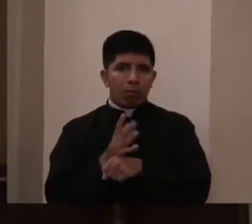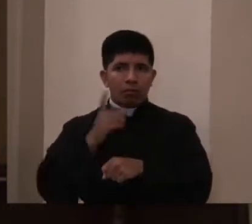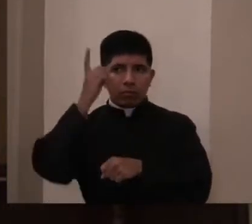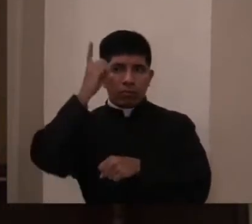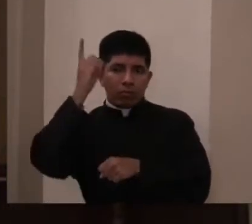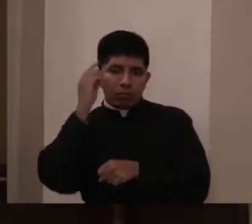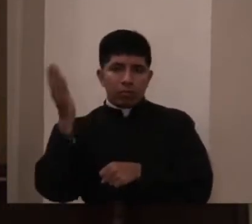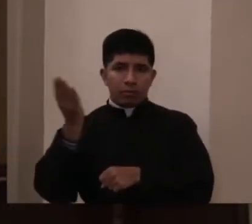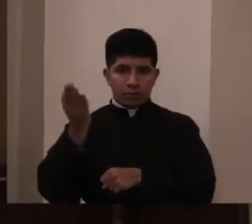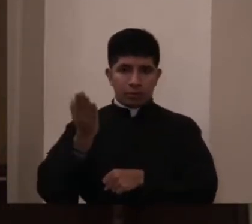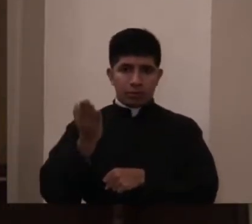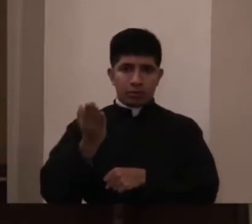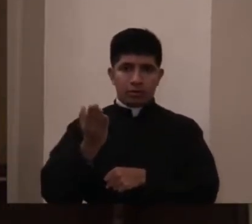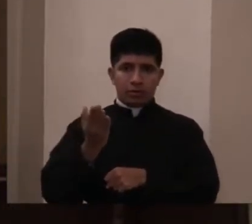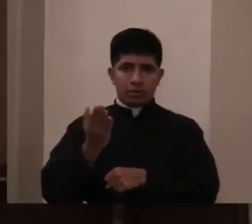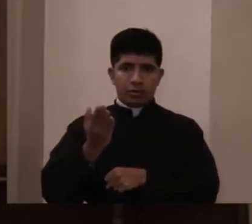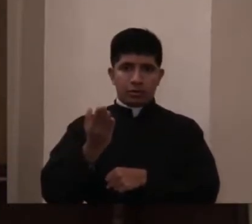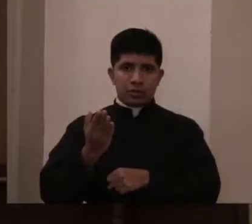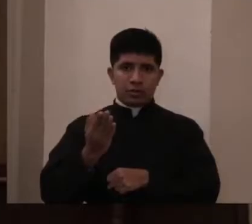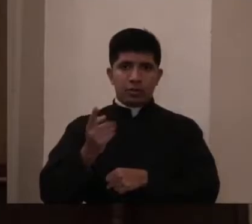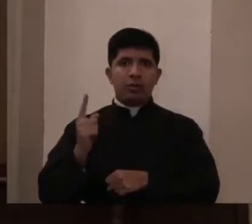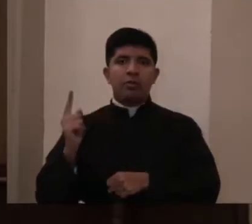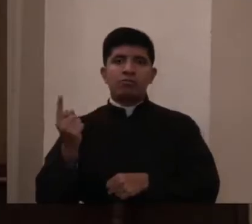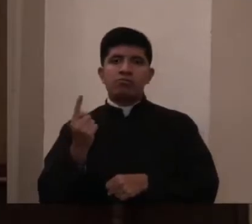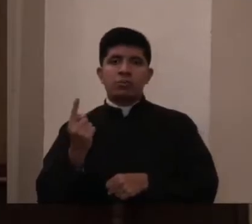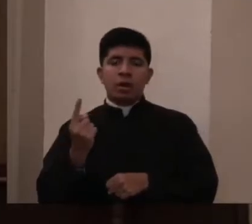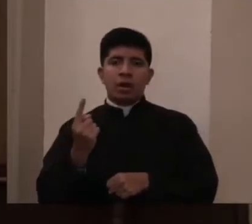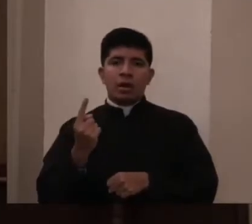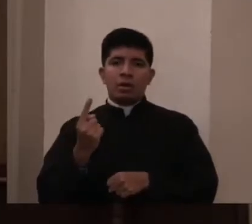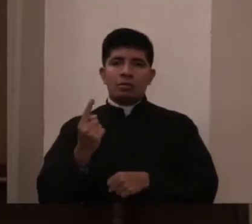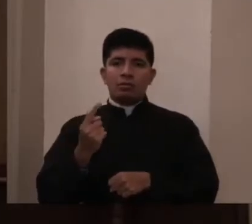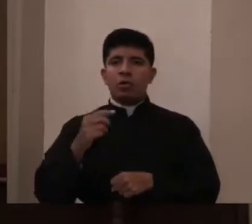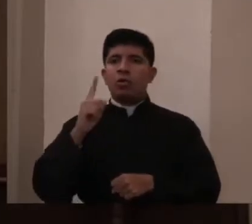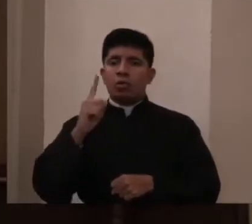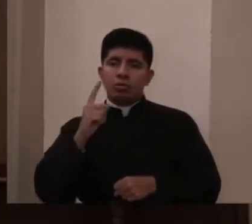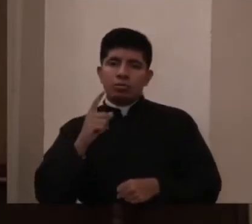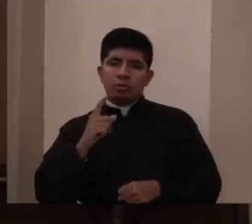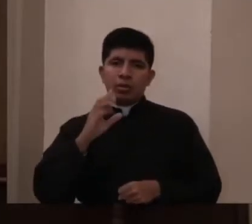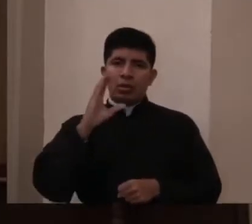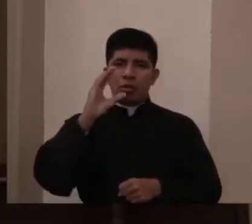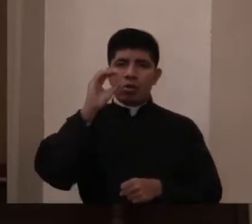hace y al final también una recomendación.